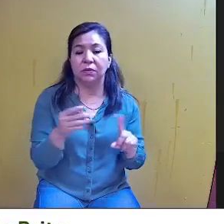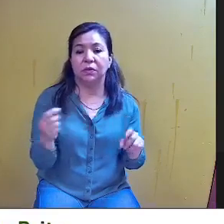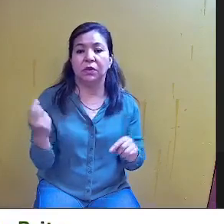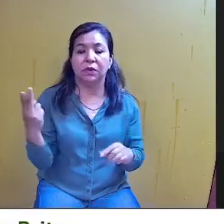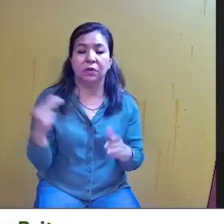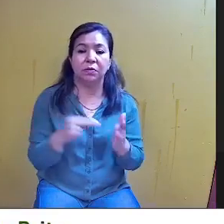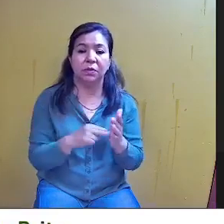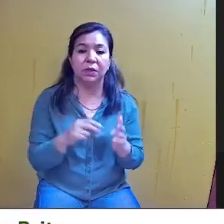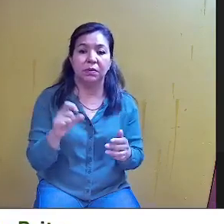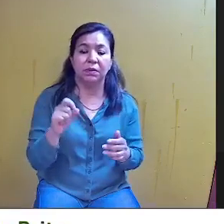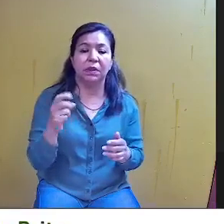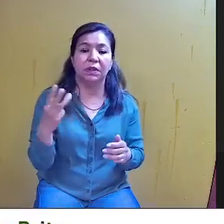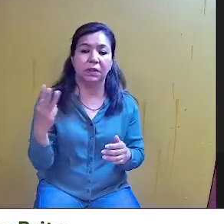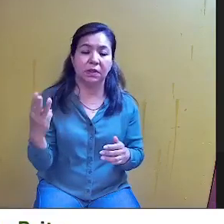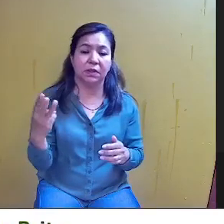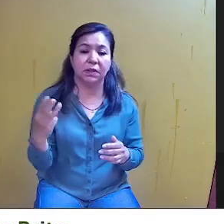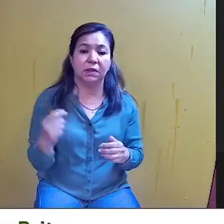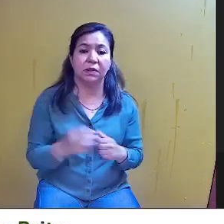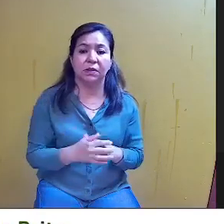TE/GEC/076/2023,